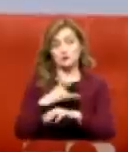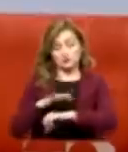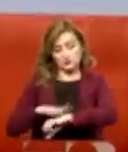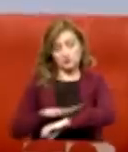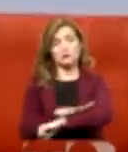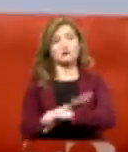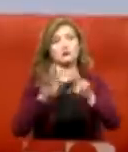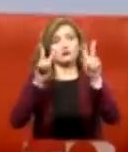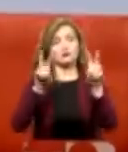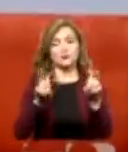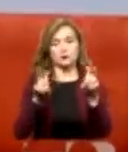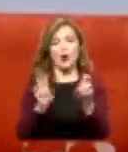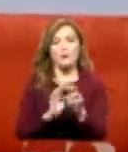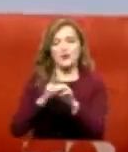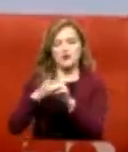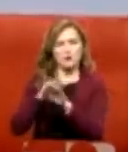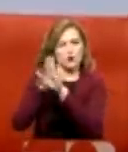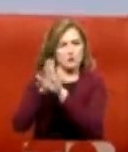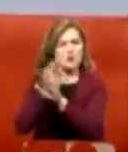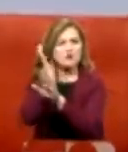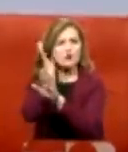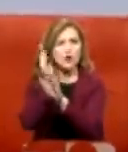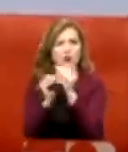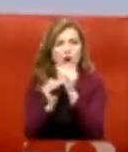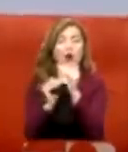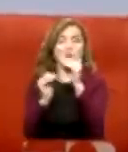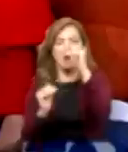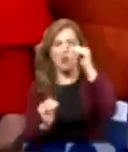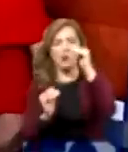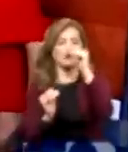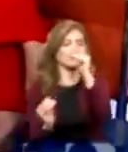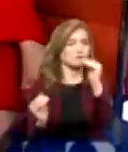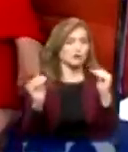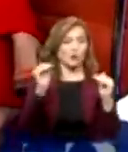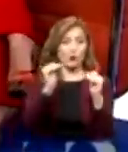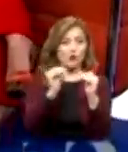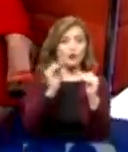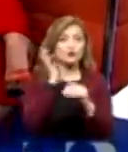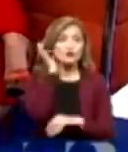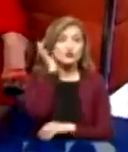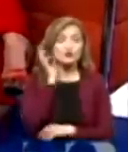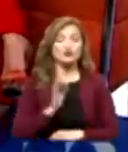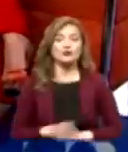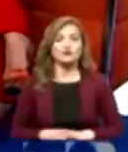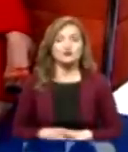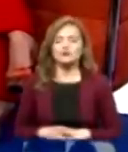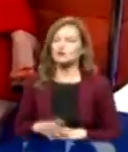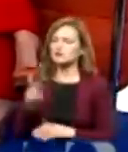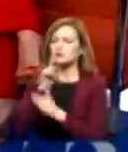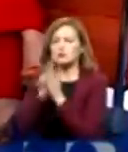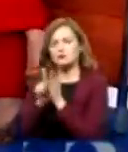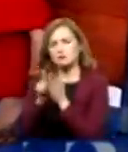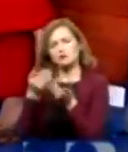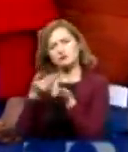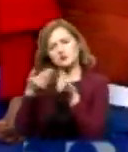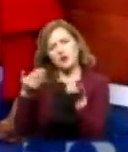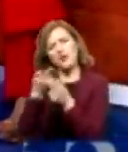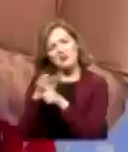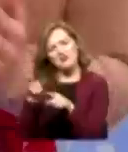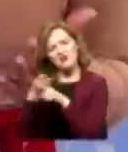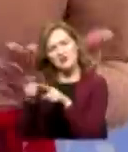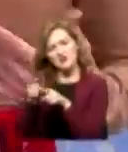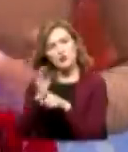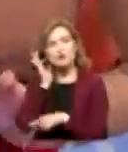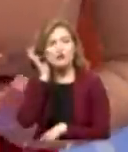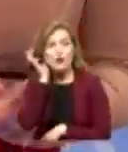la temática de género, ¿no es cierto? Entonces creo que ese es el objetivo principal. ¿Existe, cuando uno va a poner una denuncia, existe una diferenciación? O sea, ¿sabe